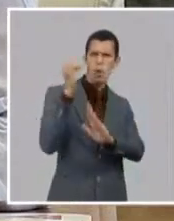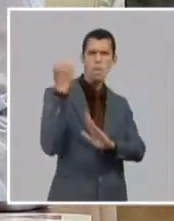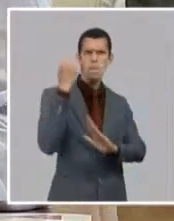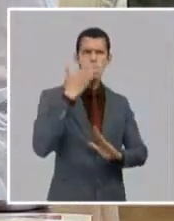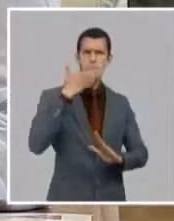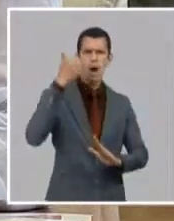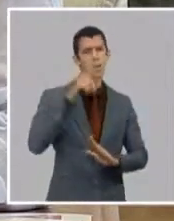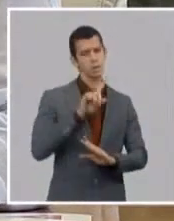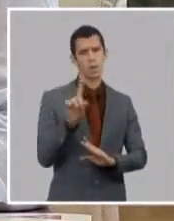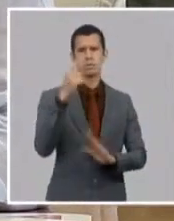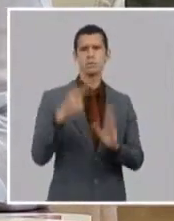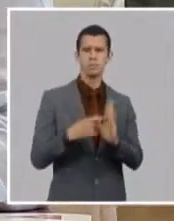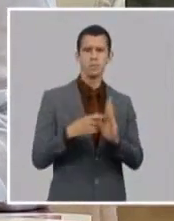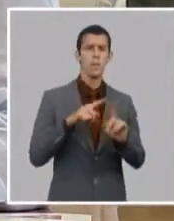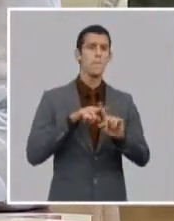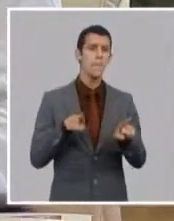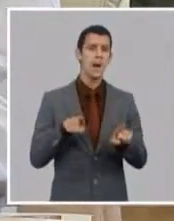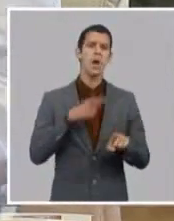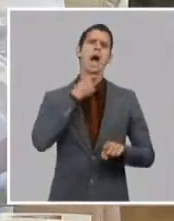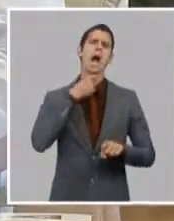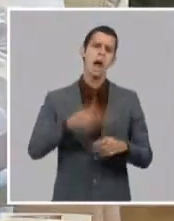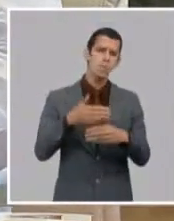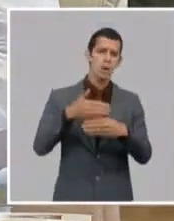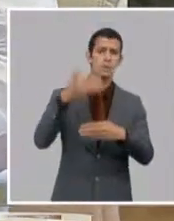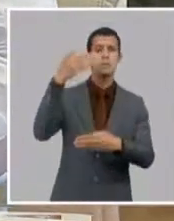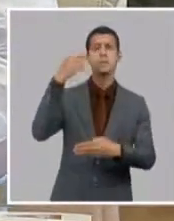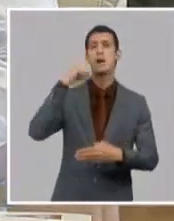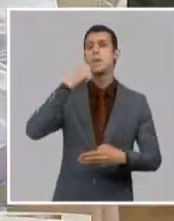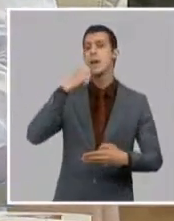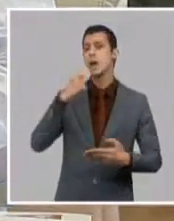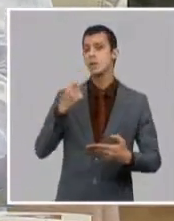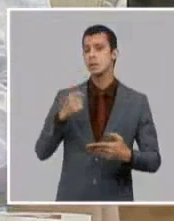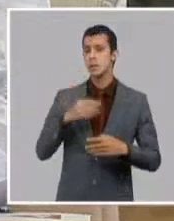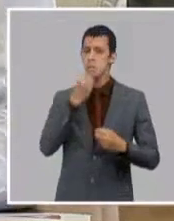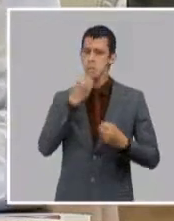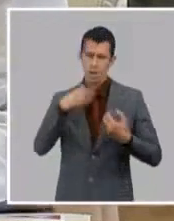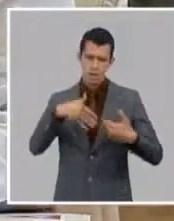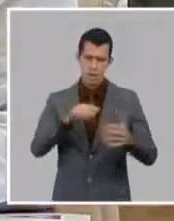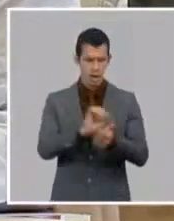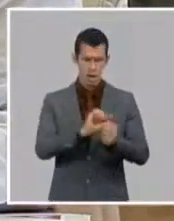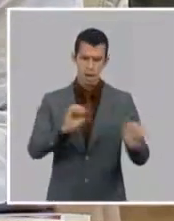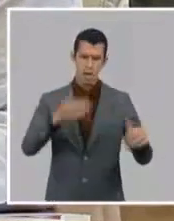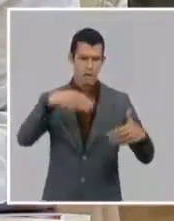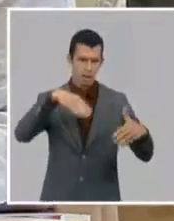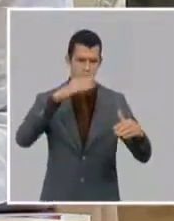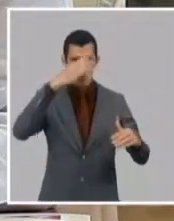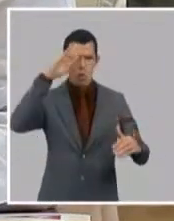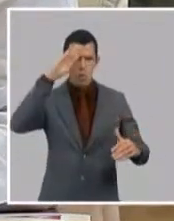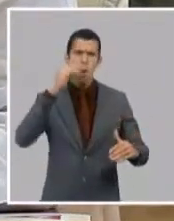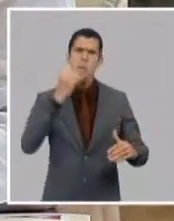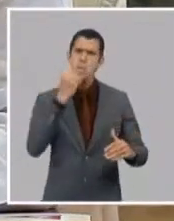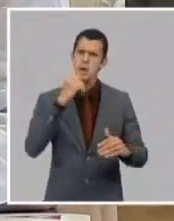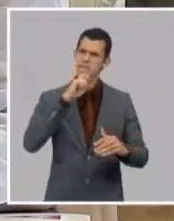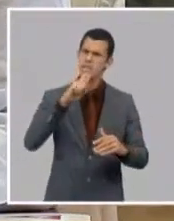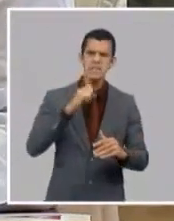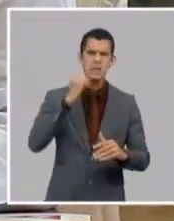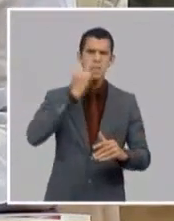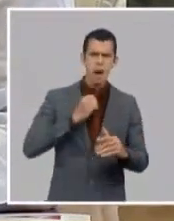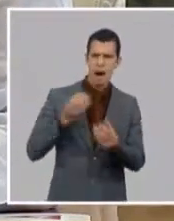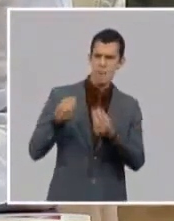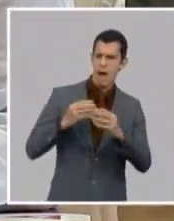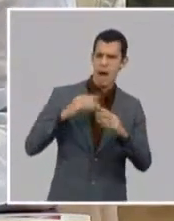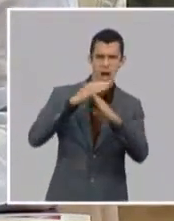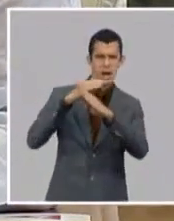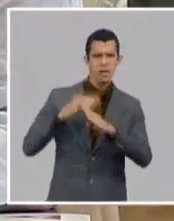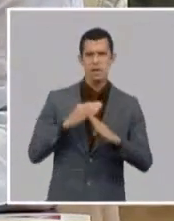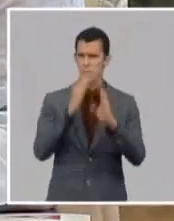nos dejan tranquilos, si nos dejan actuar por nuestras propias fuerzas, con nuestro propio talento, si no nos dificulta, si no nos ponen trabas, si no nos